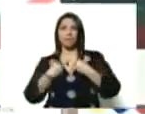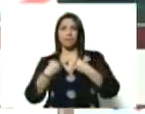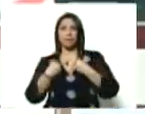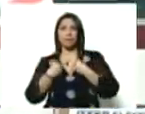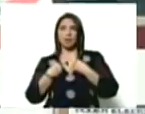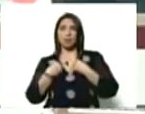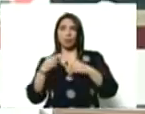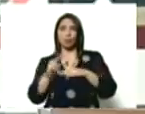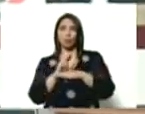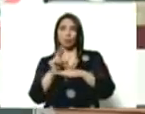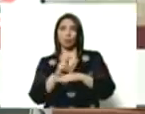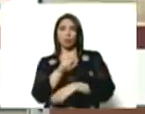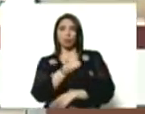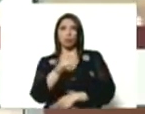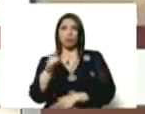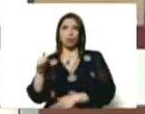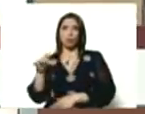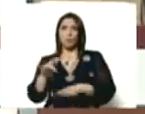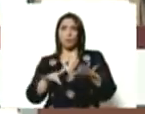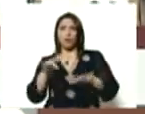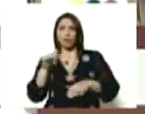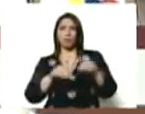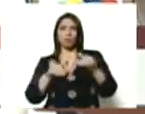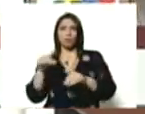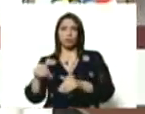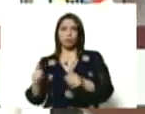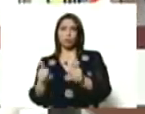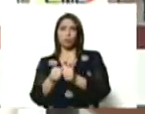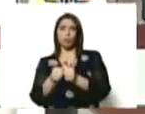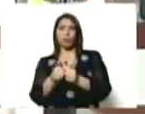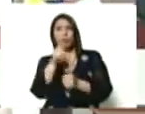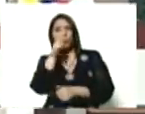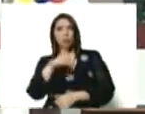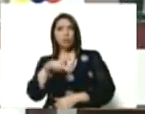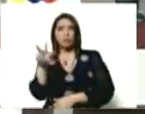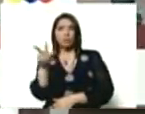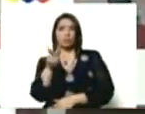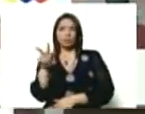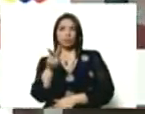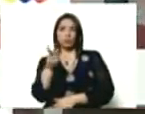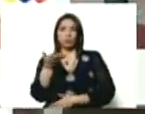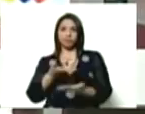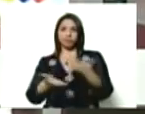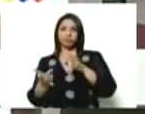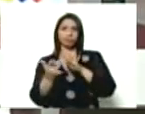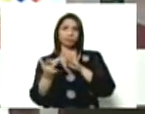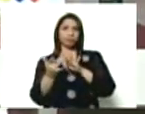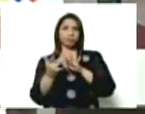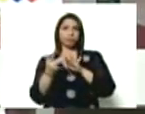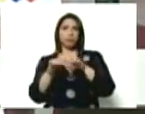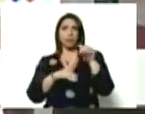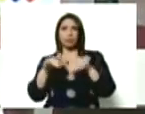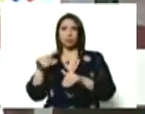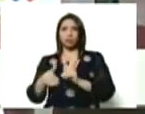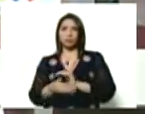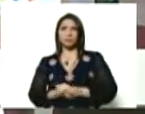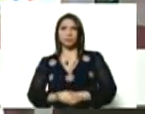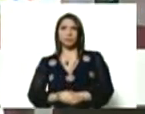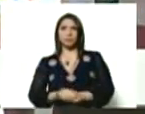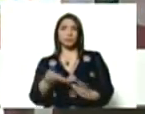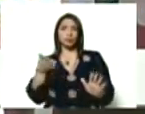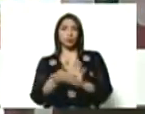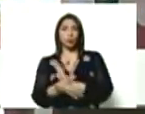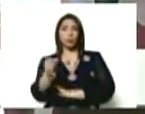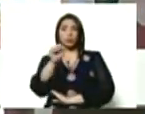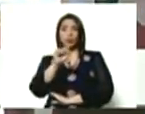de cada una de estas máquinas de votación con las que el pueblo venezolano va a interactuar en estas elecciones parlamentarias. Sobre el